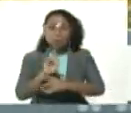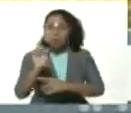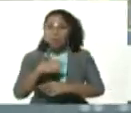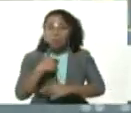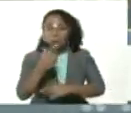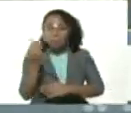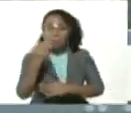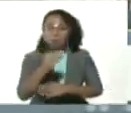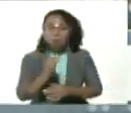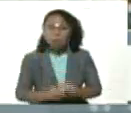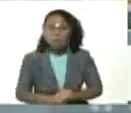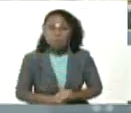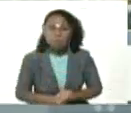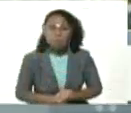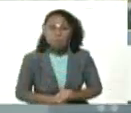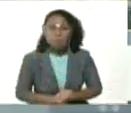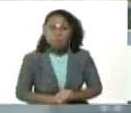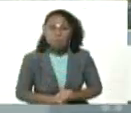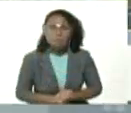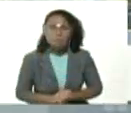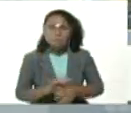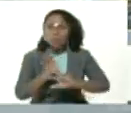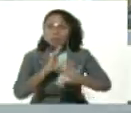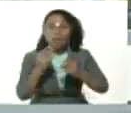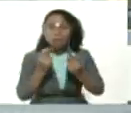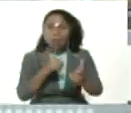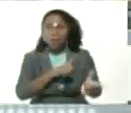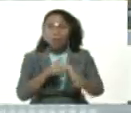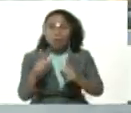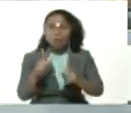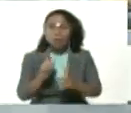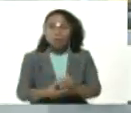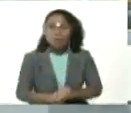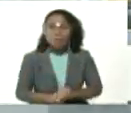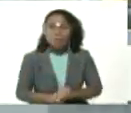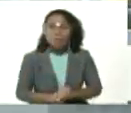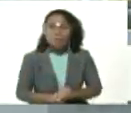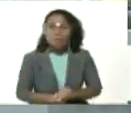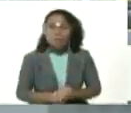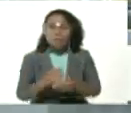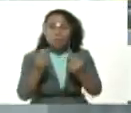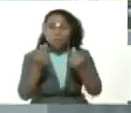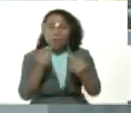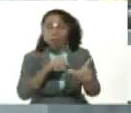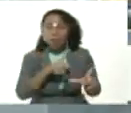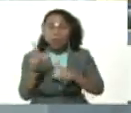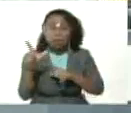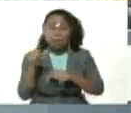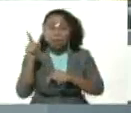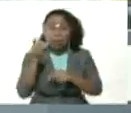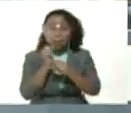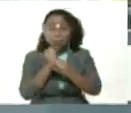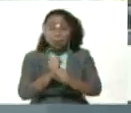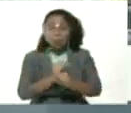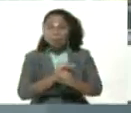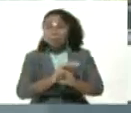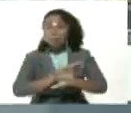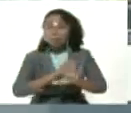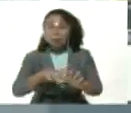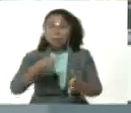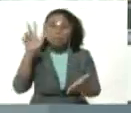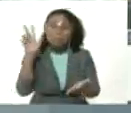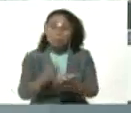más. Ya el dinerito está listo. La platica está lista, la que estaban esperando, se